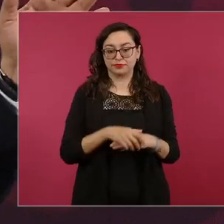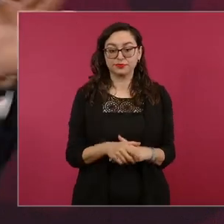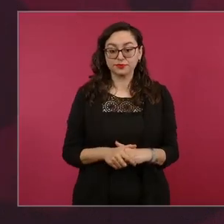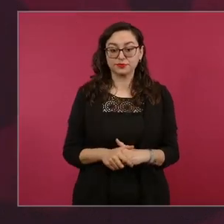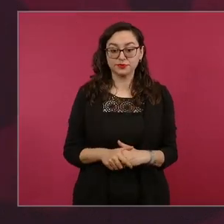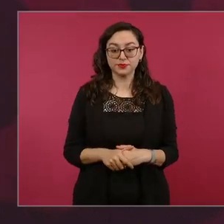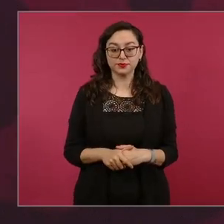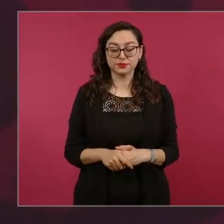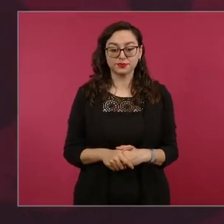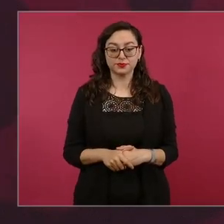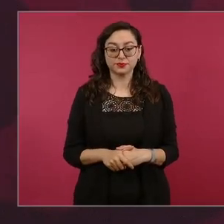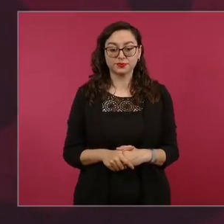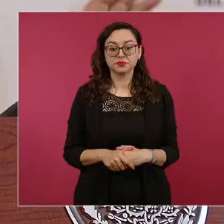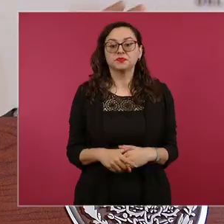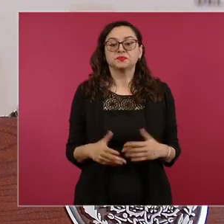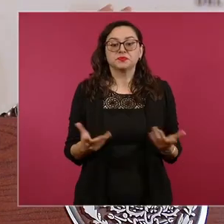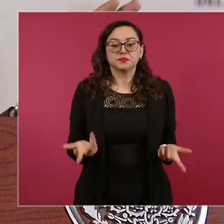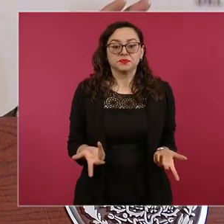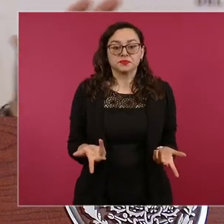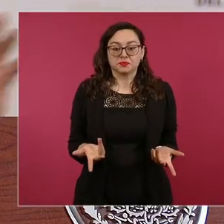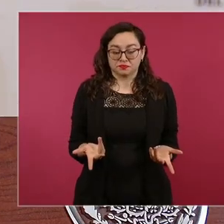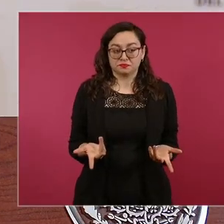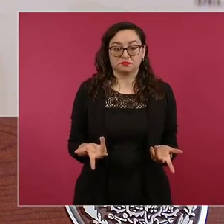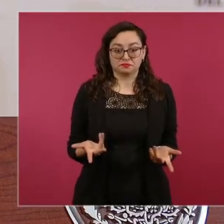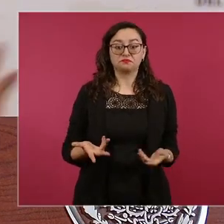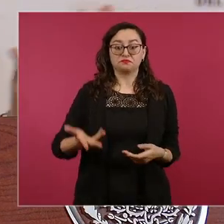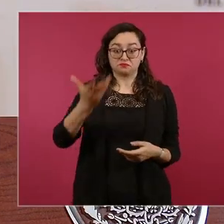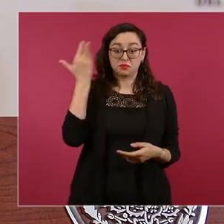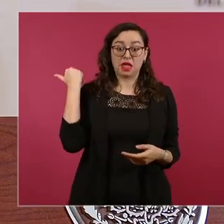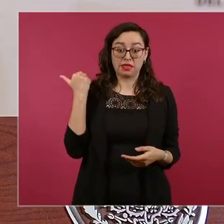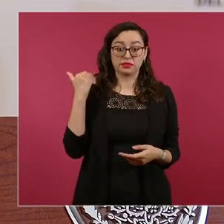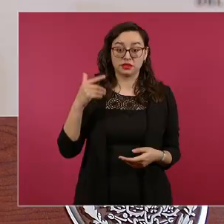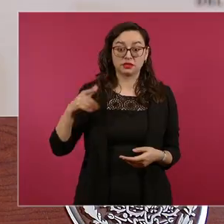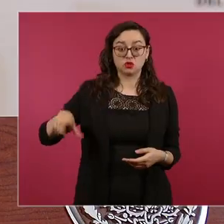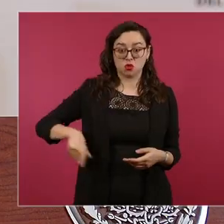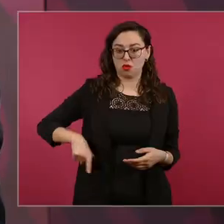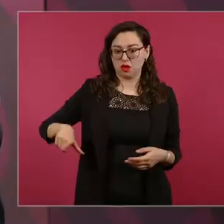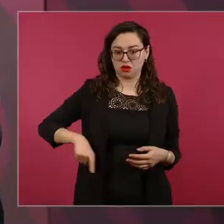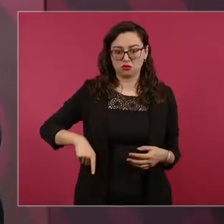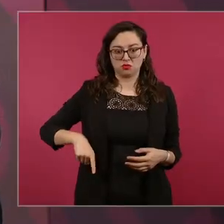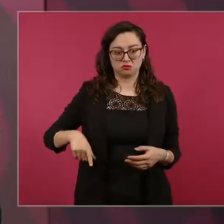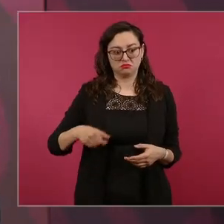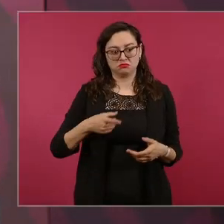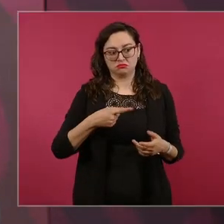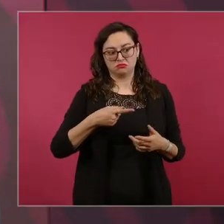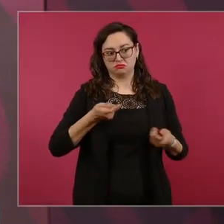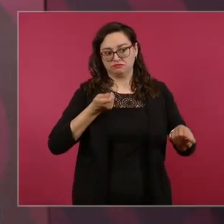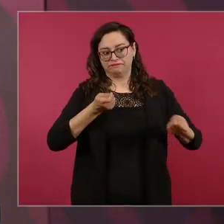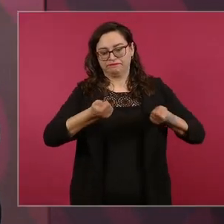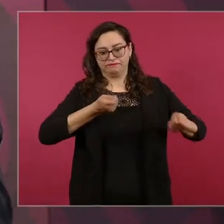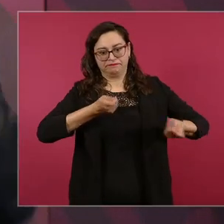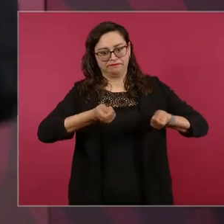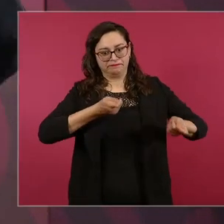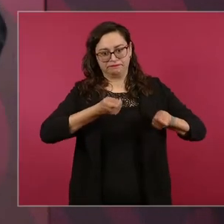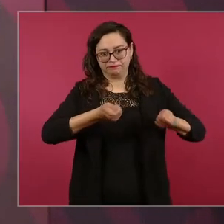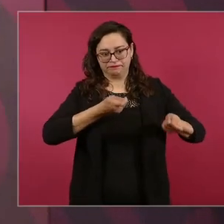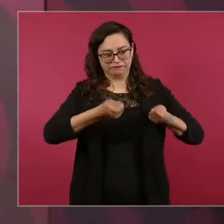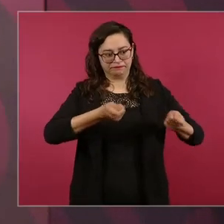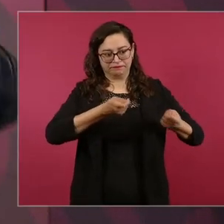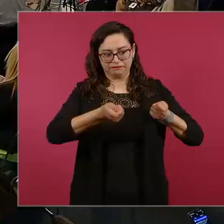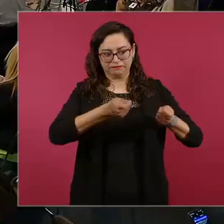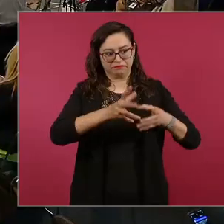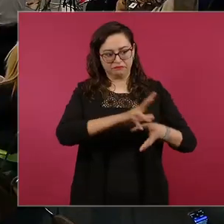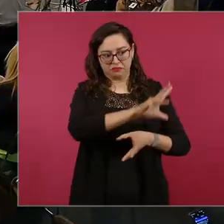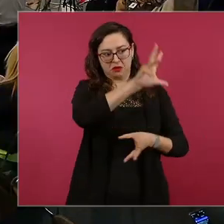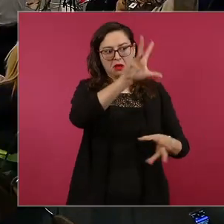no había un control completo que permitía